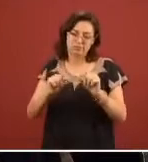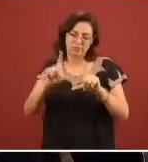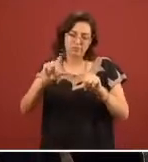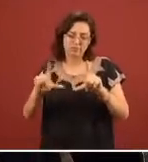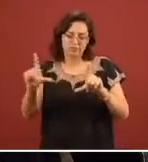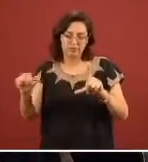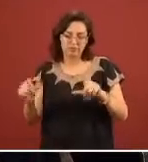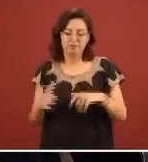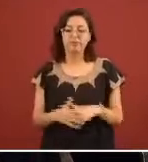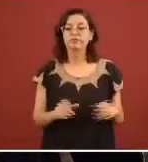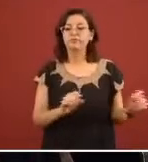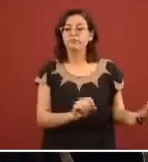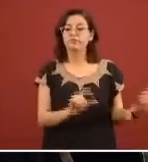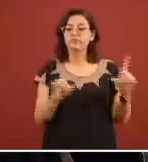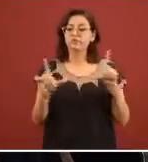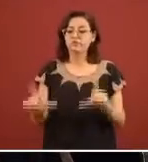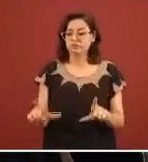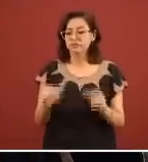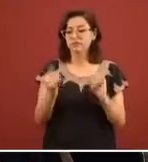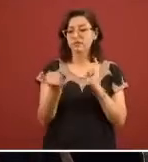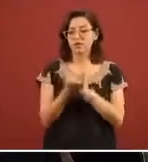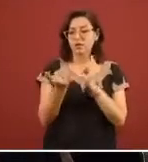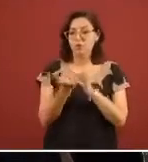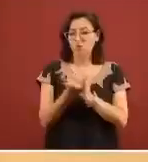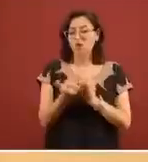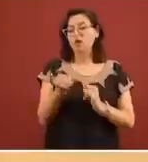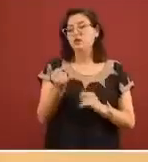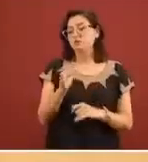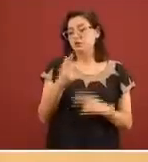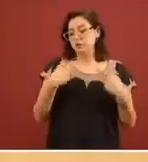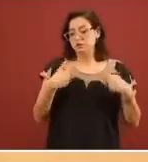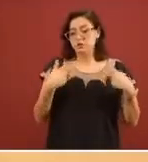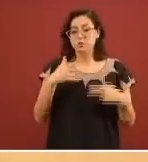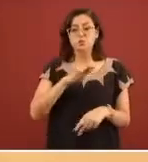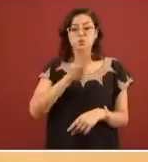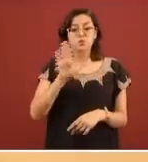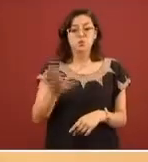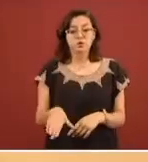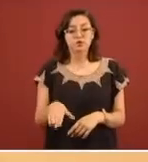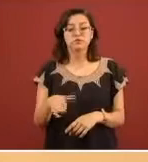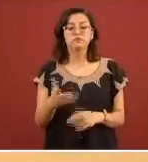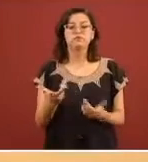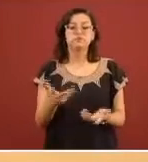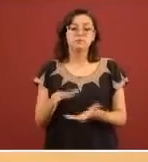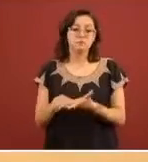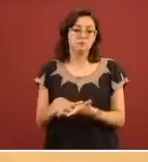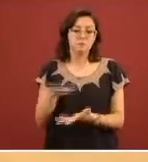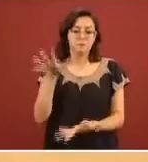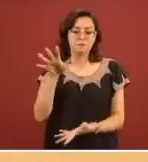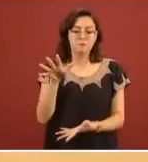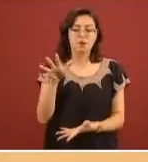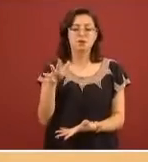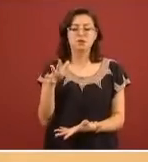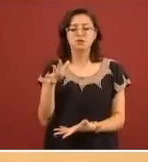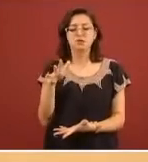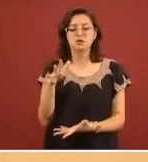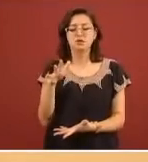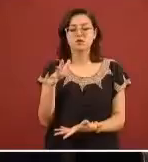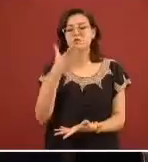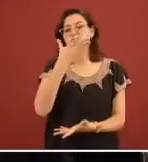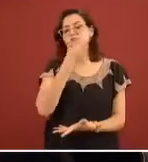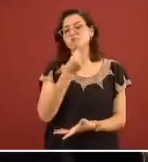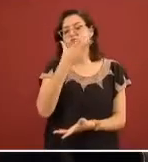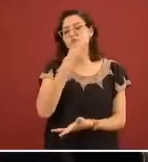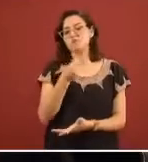a las defunciones, en este caso por sexo, vemos una afectación todavía superior al sexo